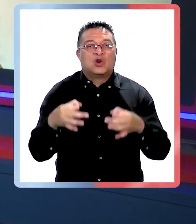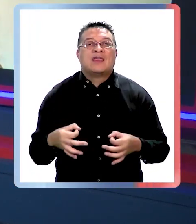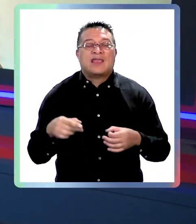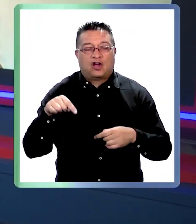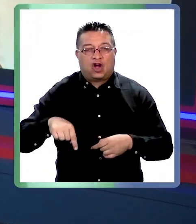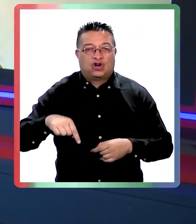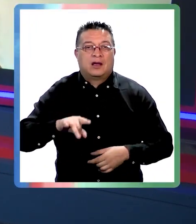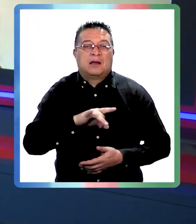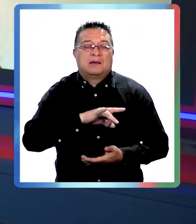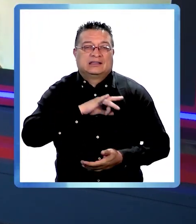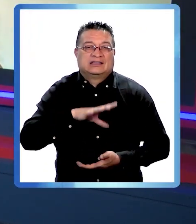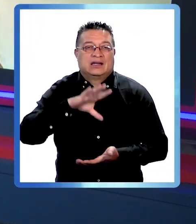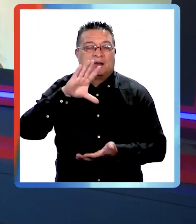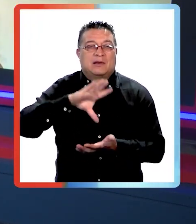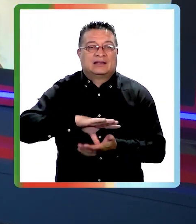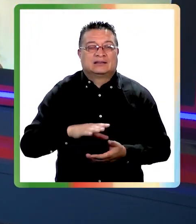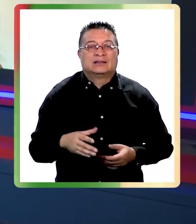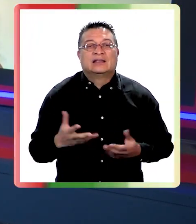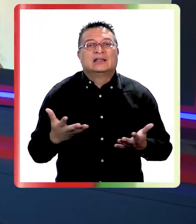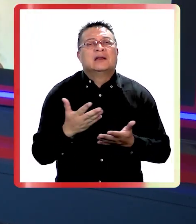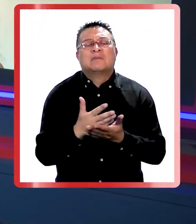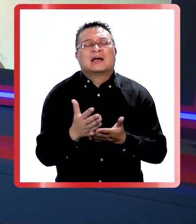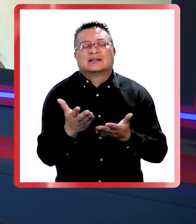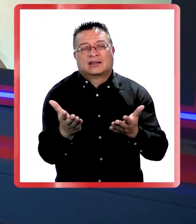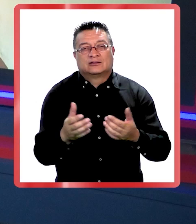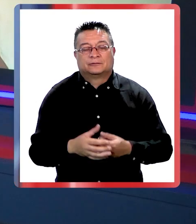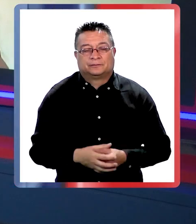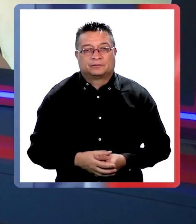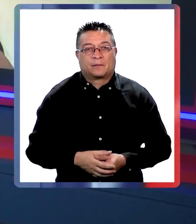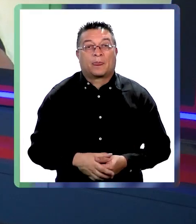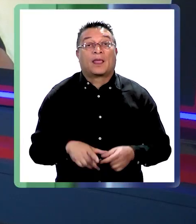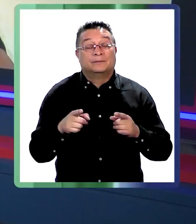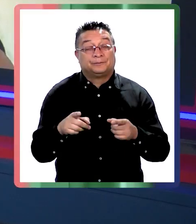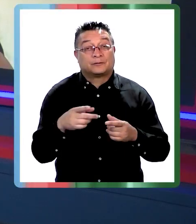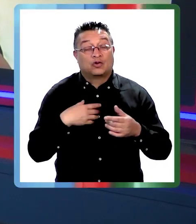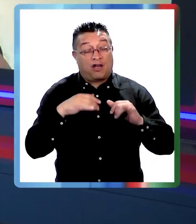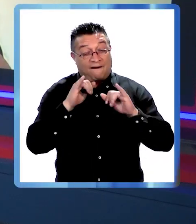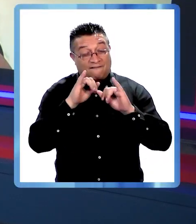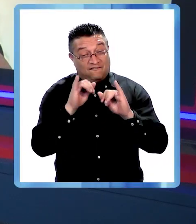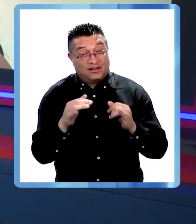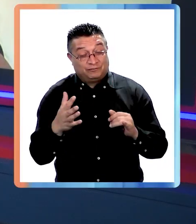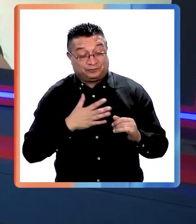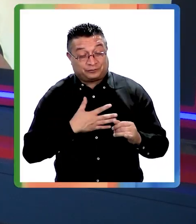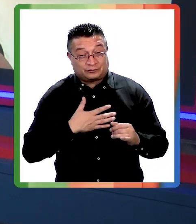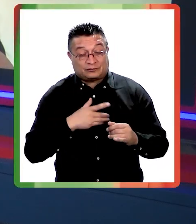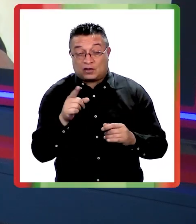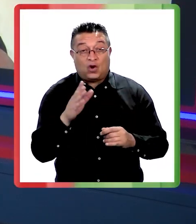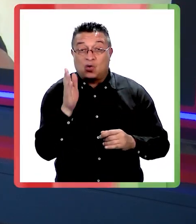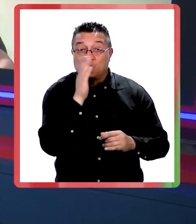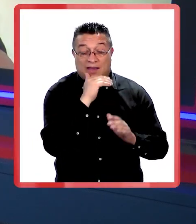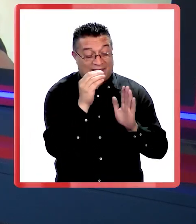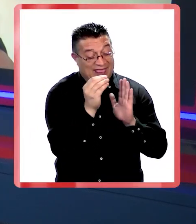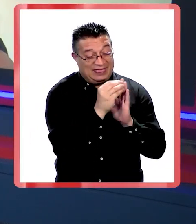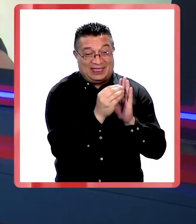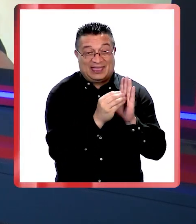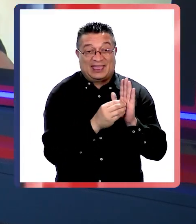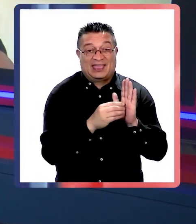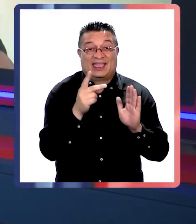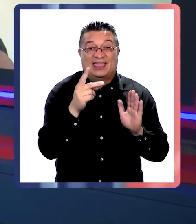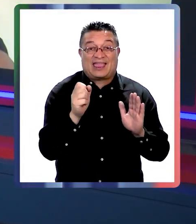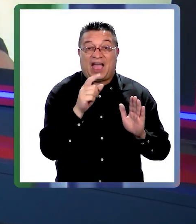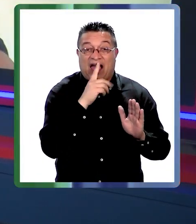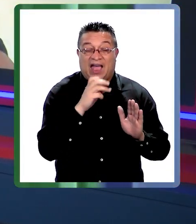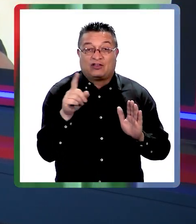enfrenta hoy el país. ¿Qué pasa con eso? O sea, de alguna forma lo que nosotros no existen datos, ya